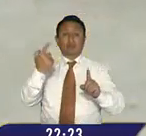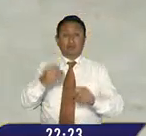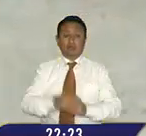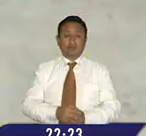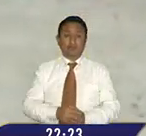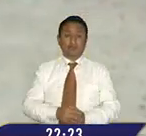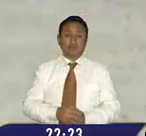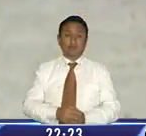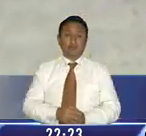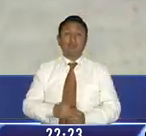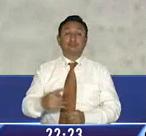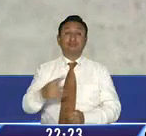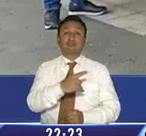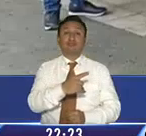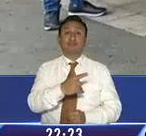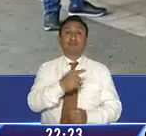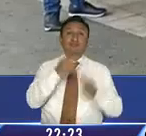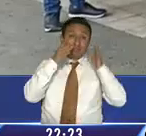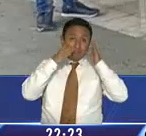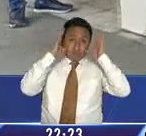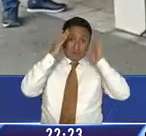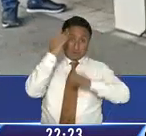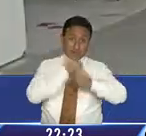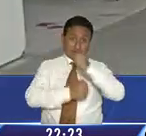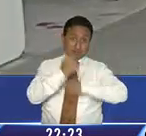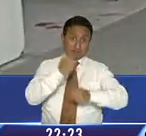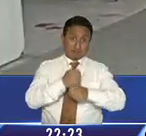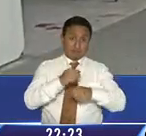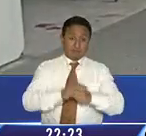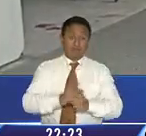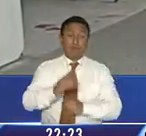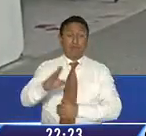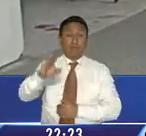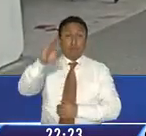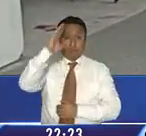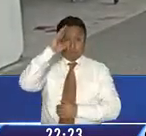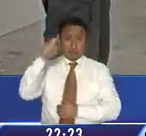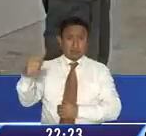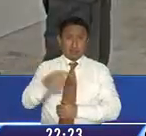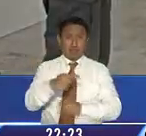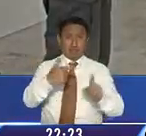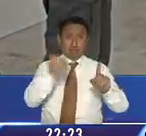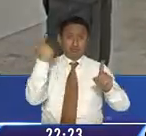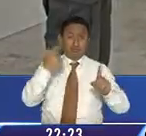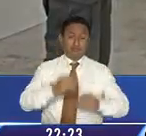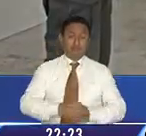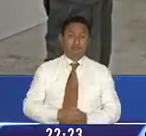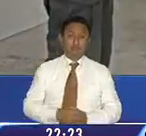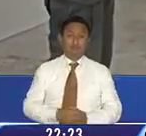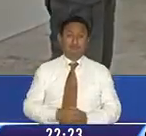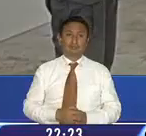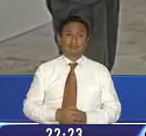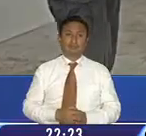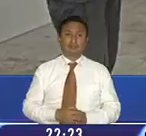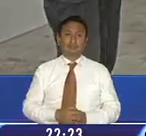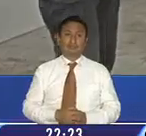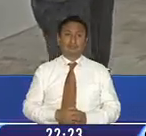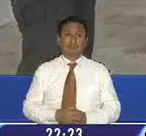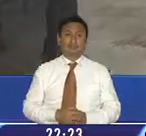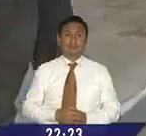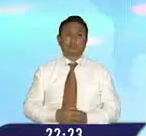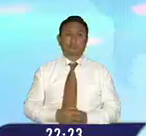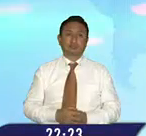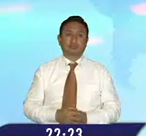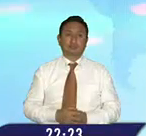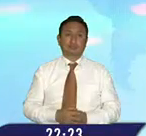el sector de la Huacharaca, en el mes de diciembre del año pasado, un servidor policial fue asesinado en un atentado perpetrado a la UPC de la